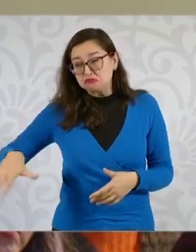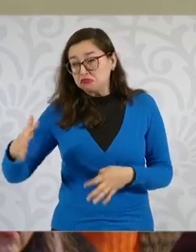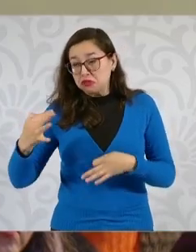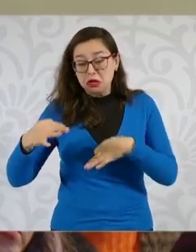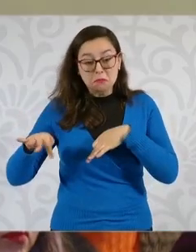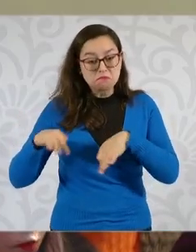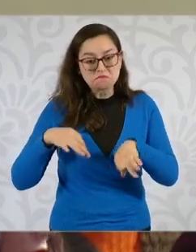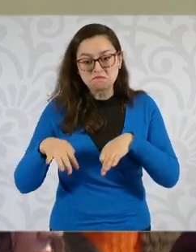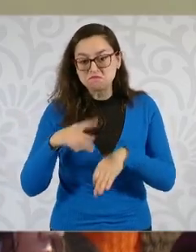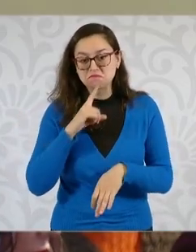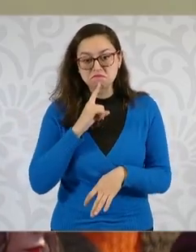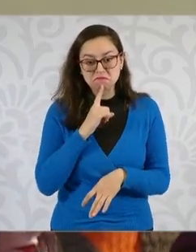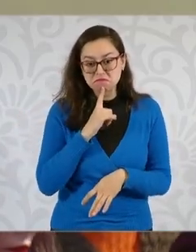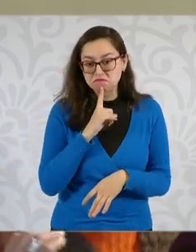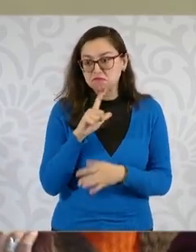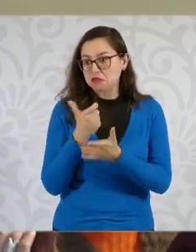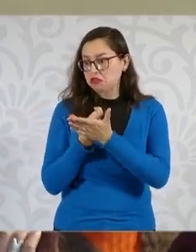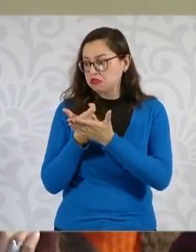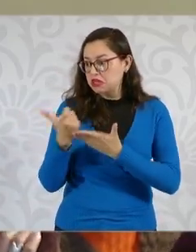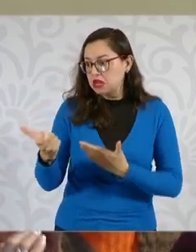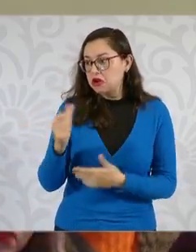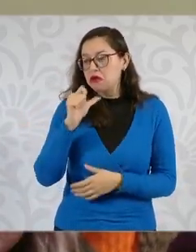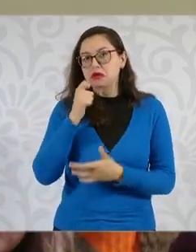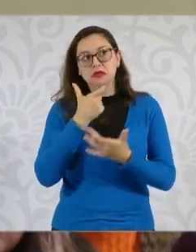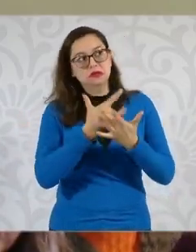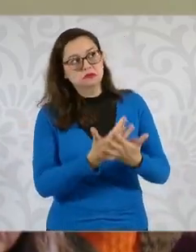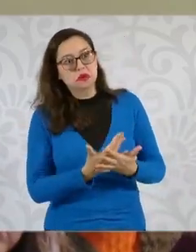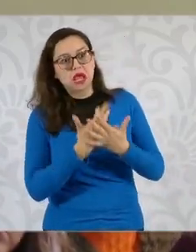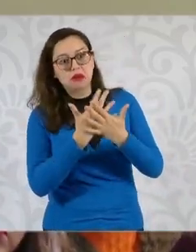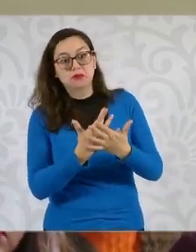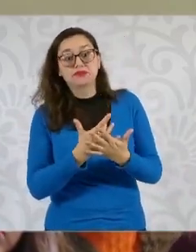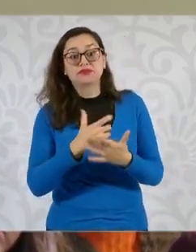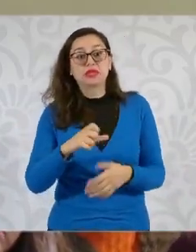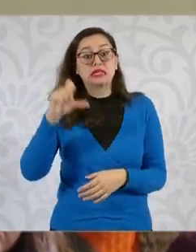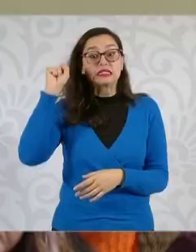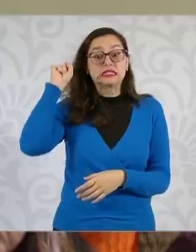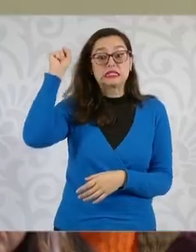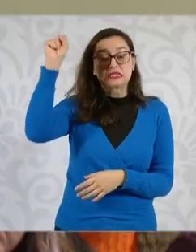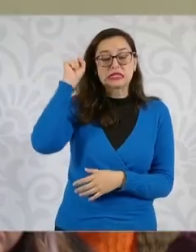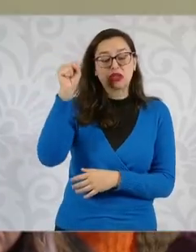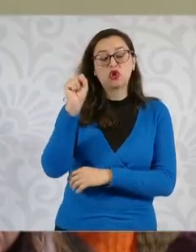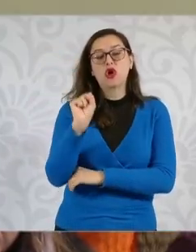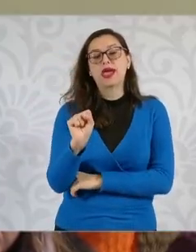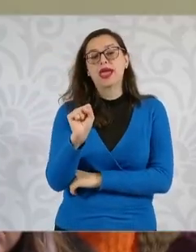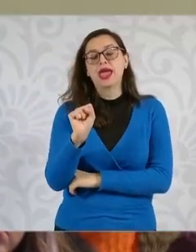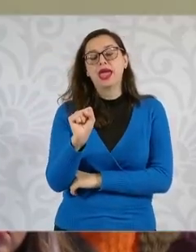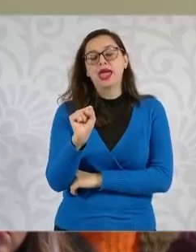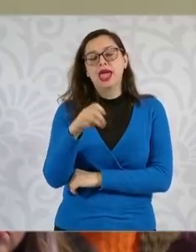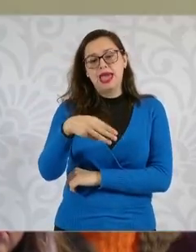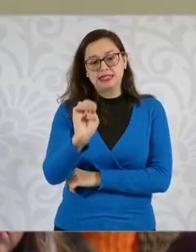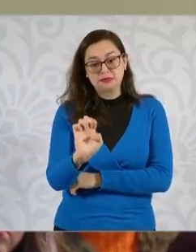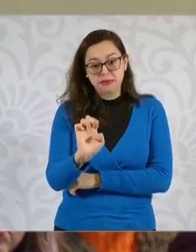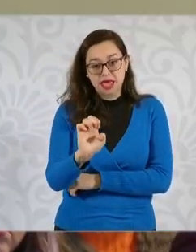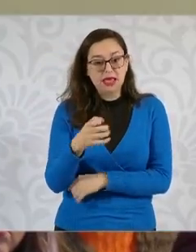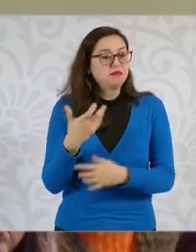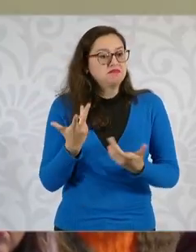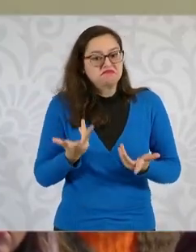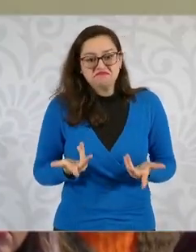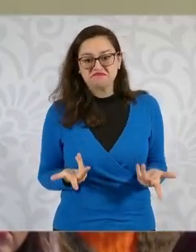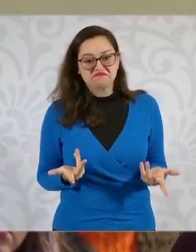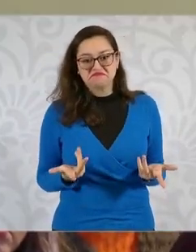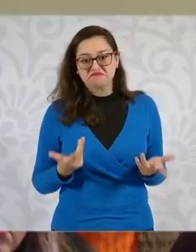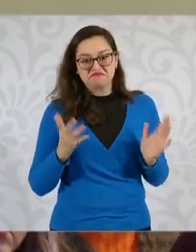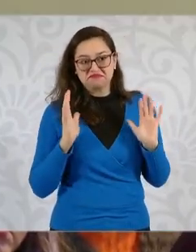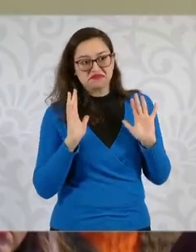pues les han dado su dinero que les correspondía el sindicato mexicano de electricistas pues quizás a mejor ya no pueda ser reconocido